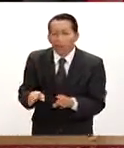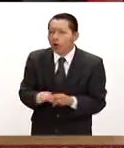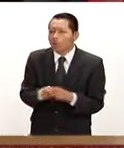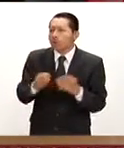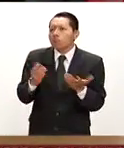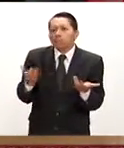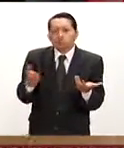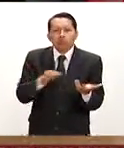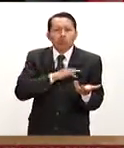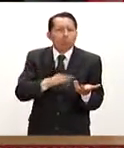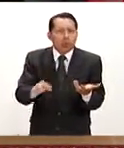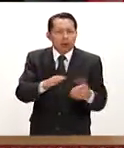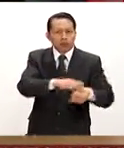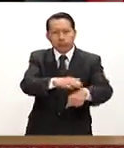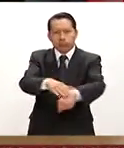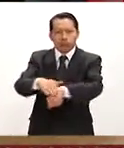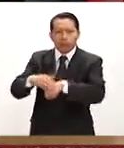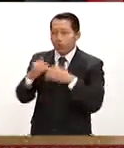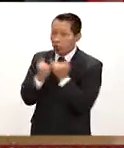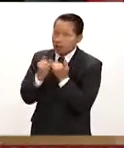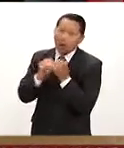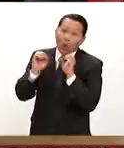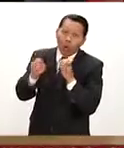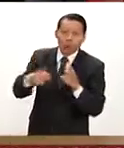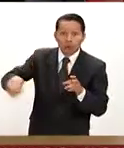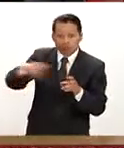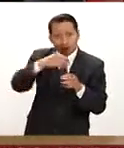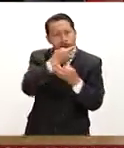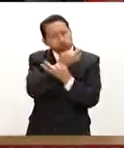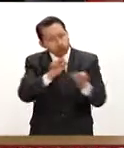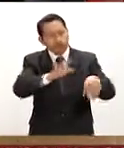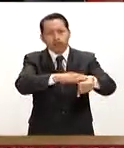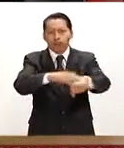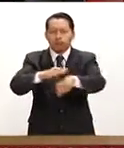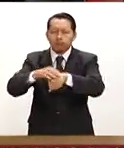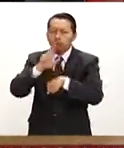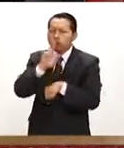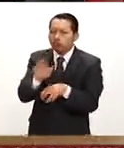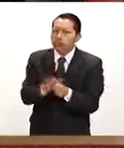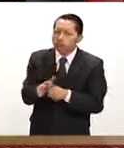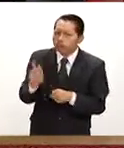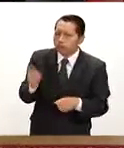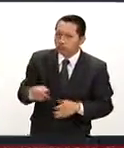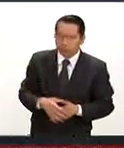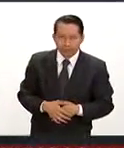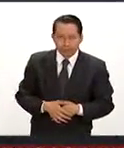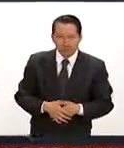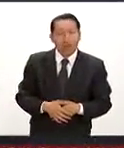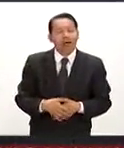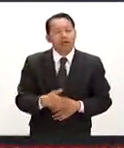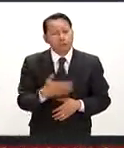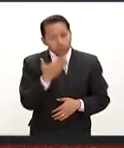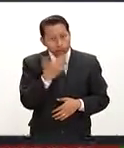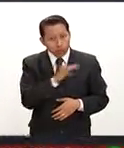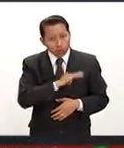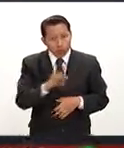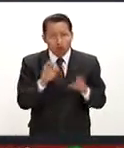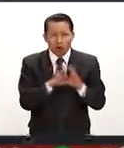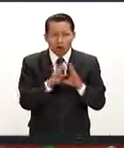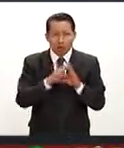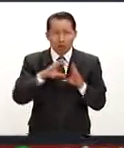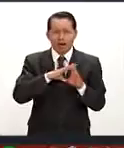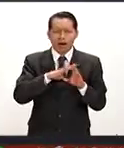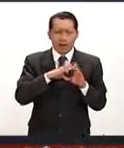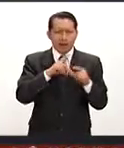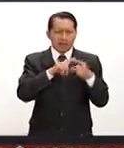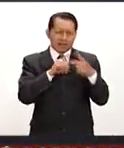pues, o cuál ha sido también la respuesta que han tenido de ellos a las bellas artes? Bueno, muy bien. Lo que pueden encontrar son 3